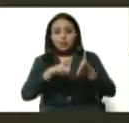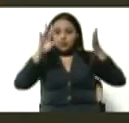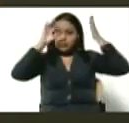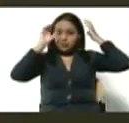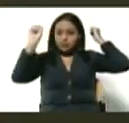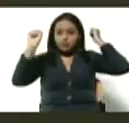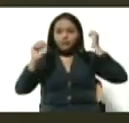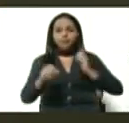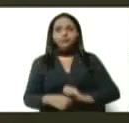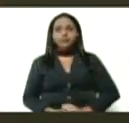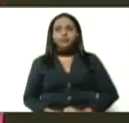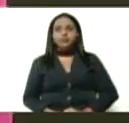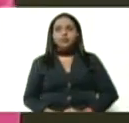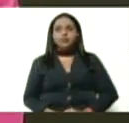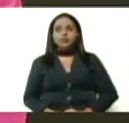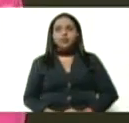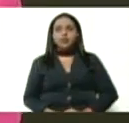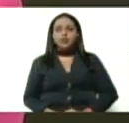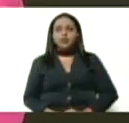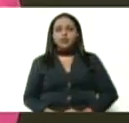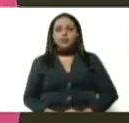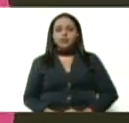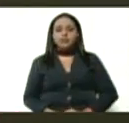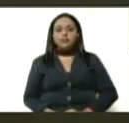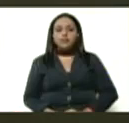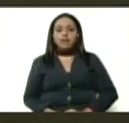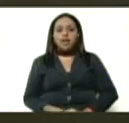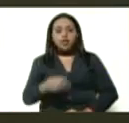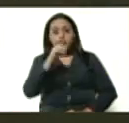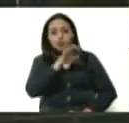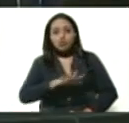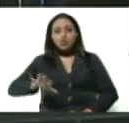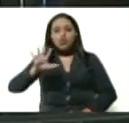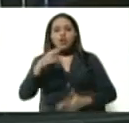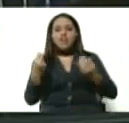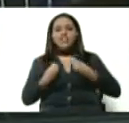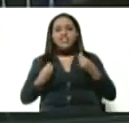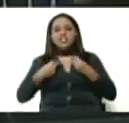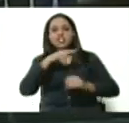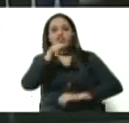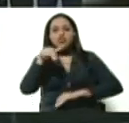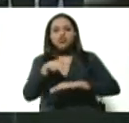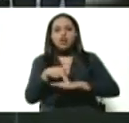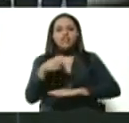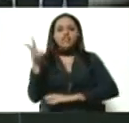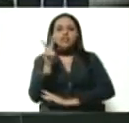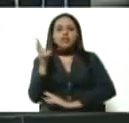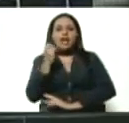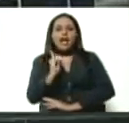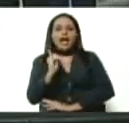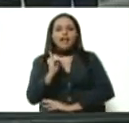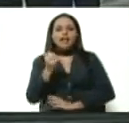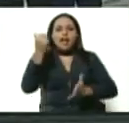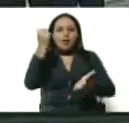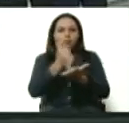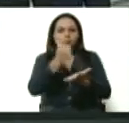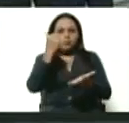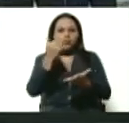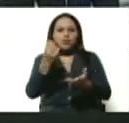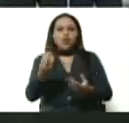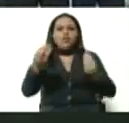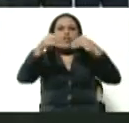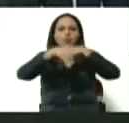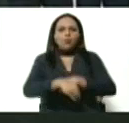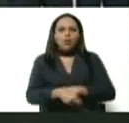no concebimos un espacio de la vida nacional venezolana donde no esté la impronta de la cooperación y de la relación con